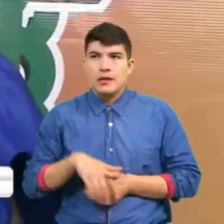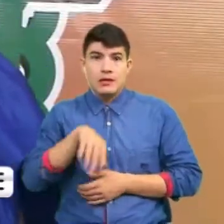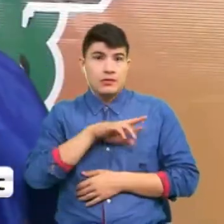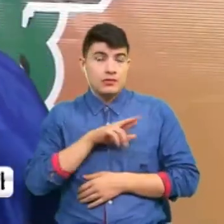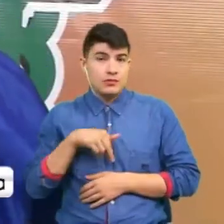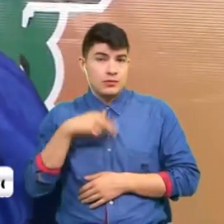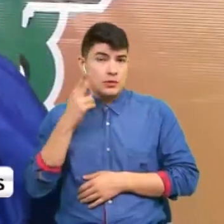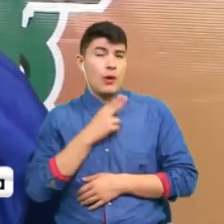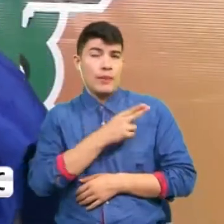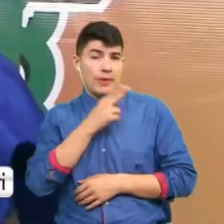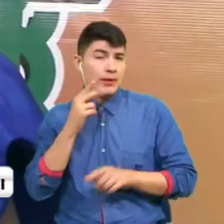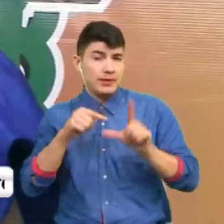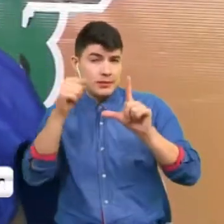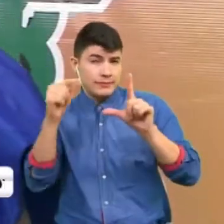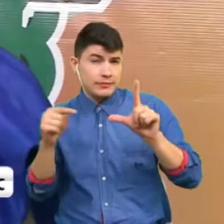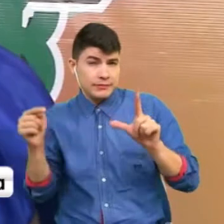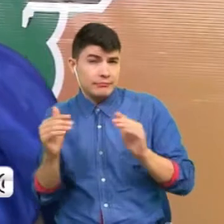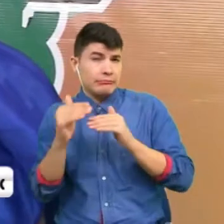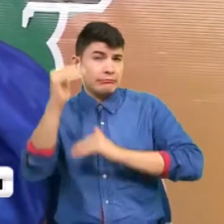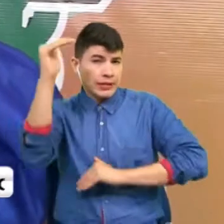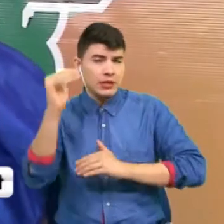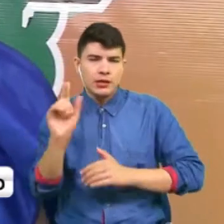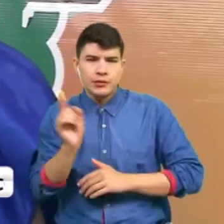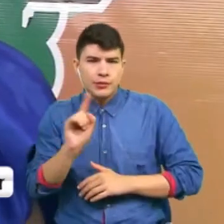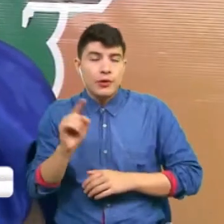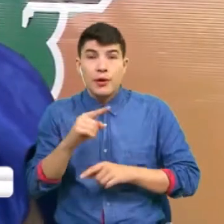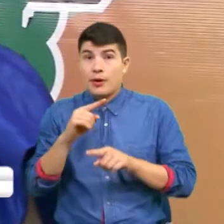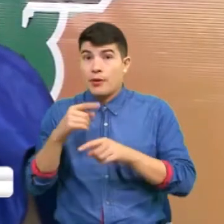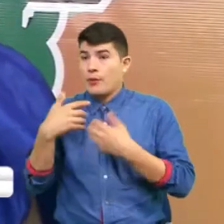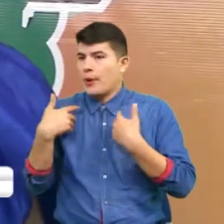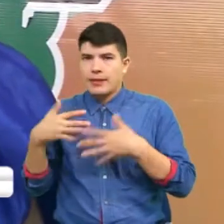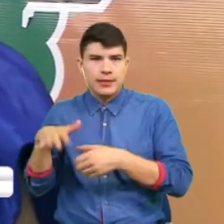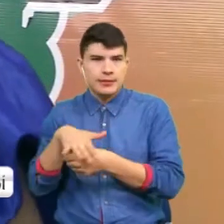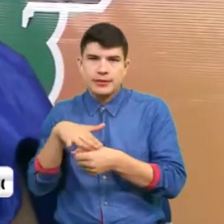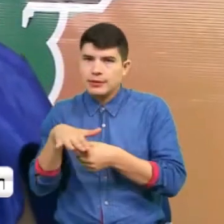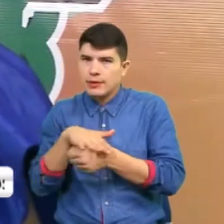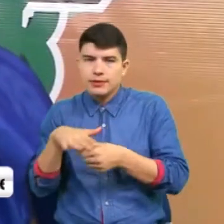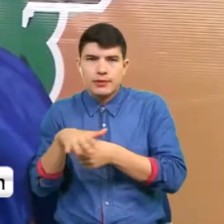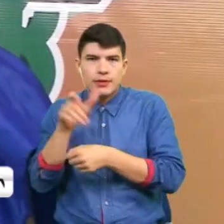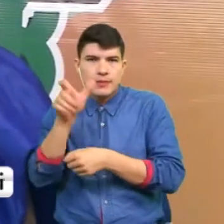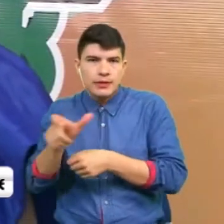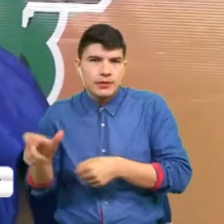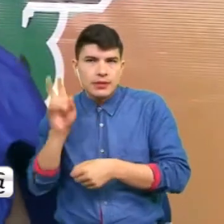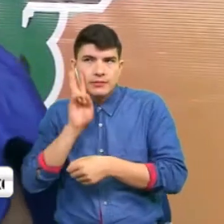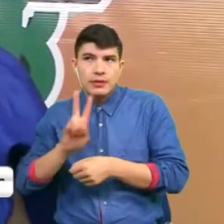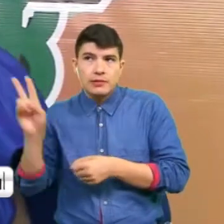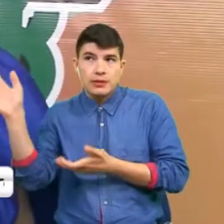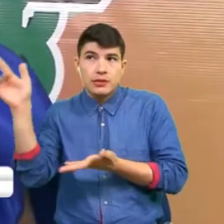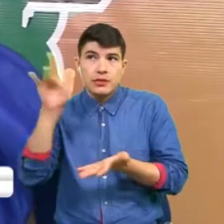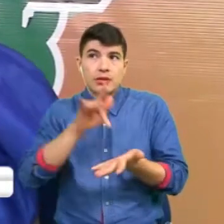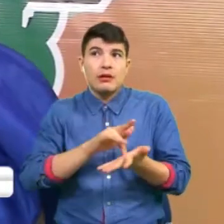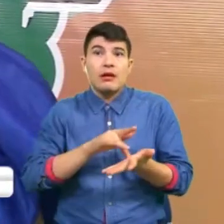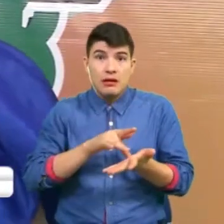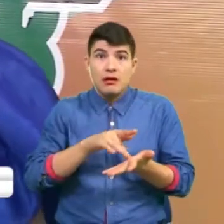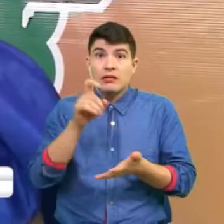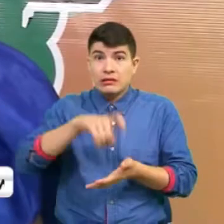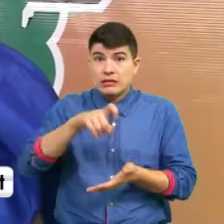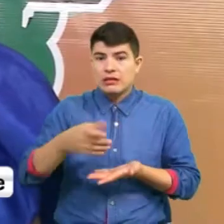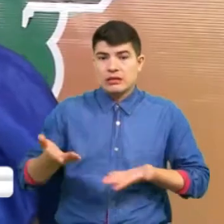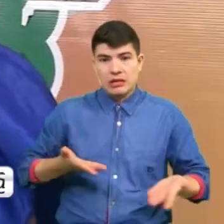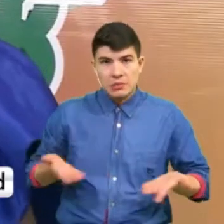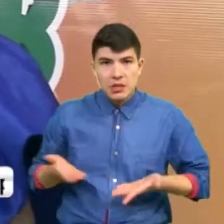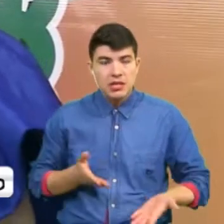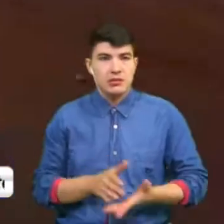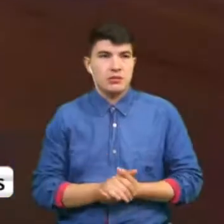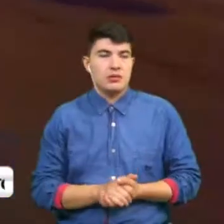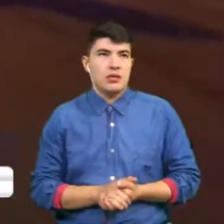cifras, pero cualquier situación de estas, una mayor población en la ciudad demanda servicios,